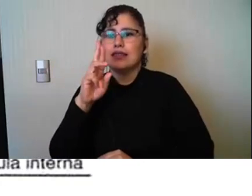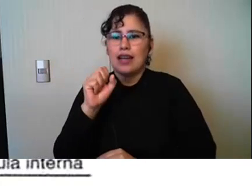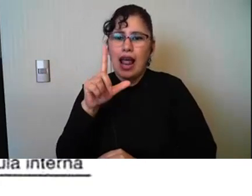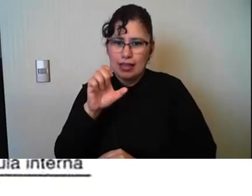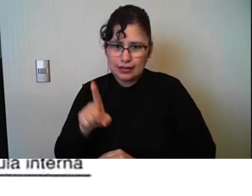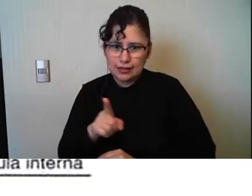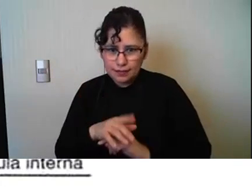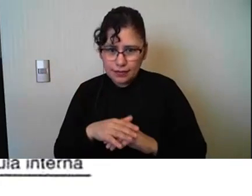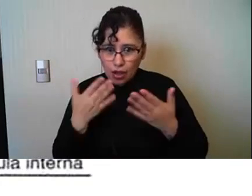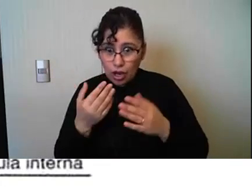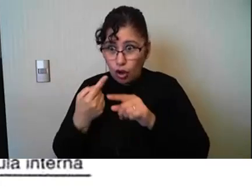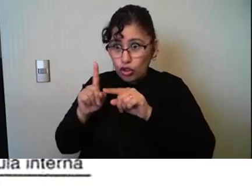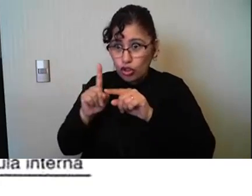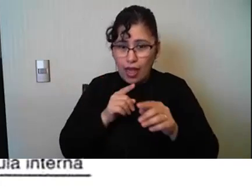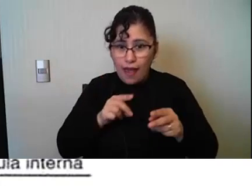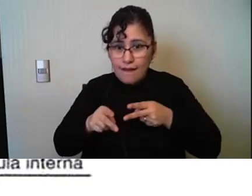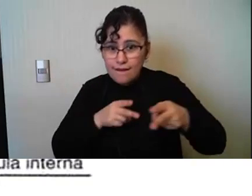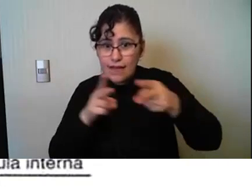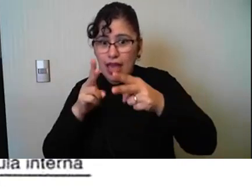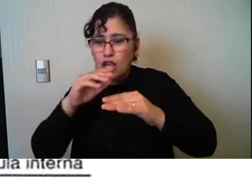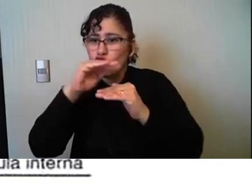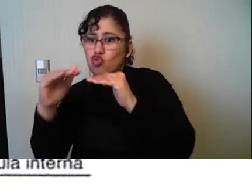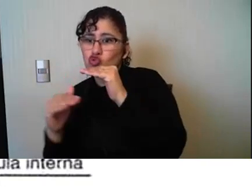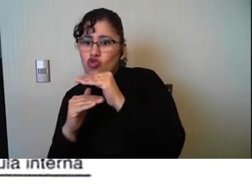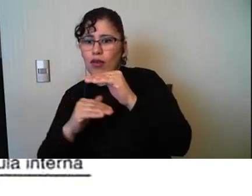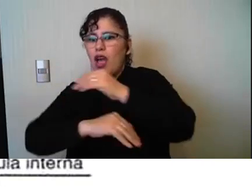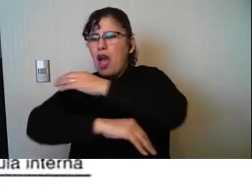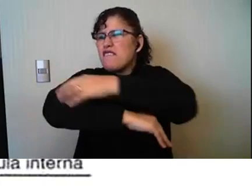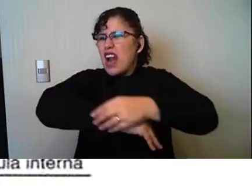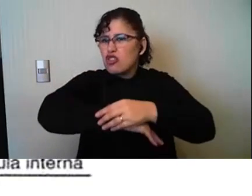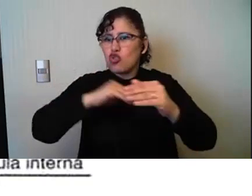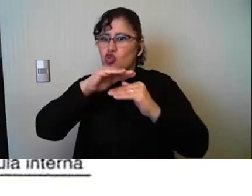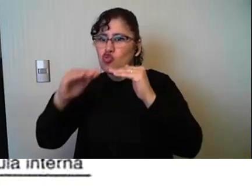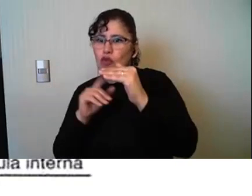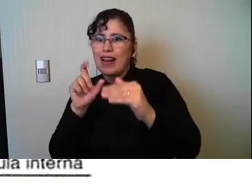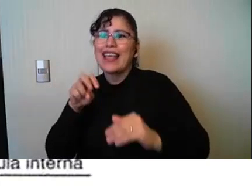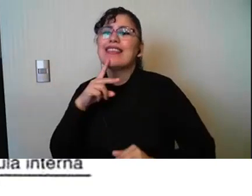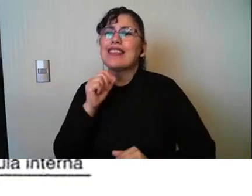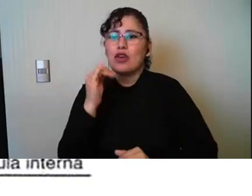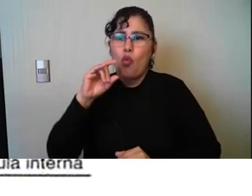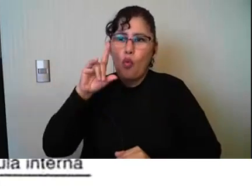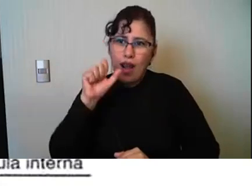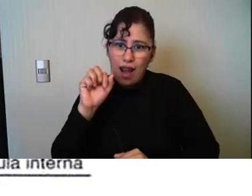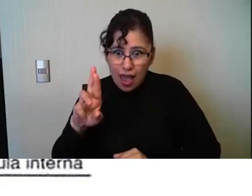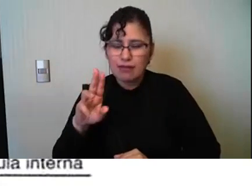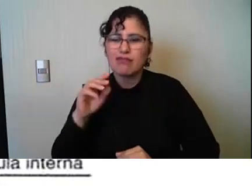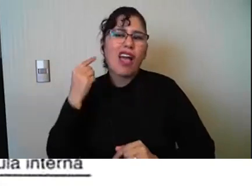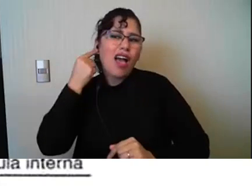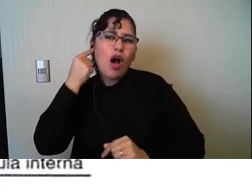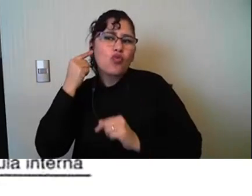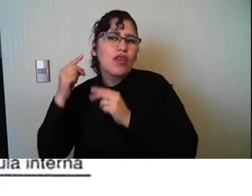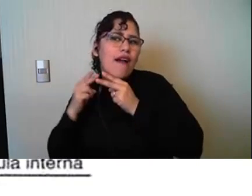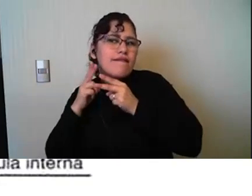Esta que es la vía sublenticular o brazo sublenticular de la cápsula interna, pasa la vía auditiva, aquí conocida